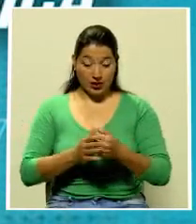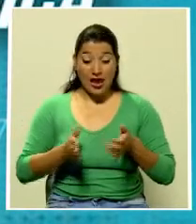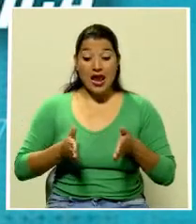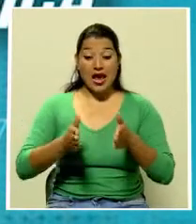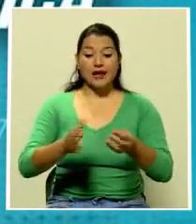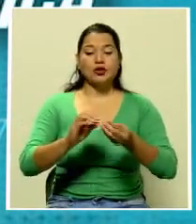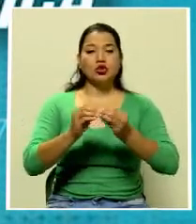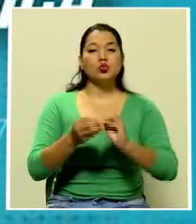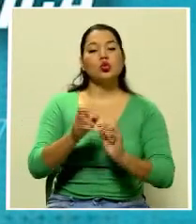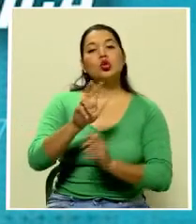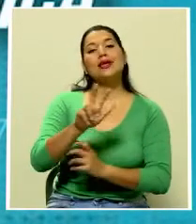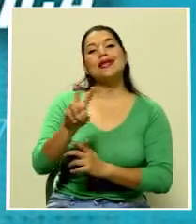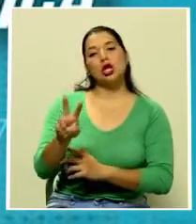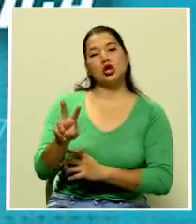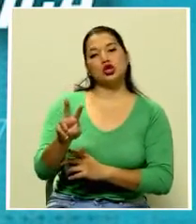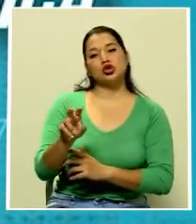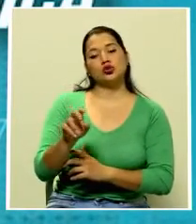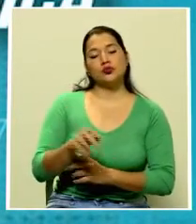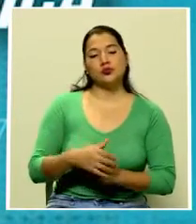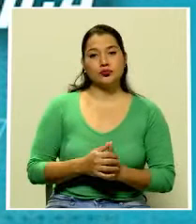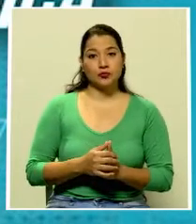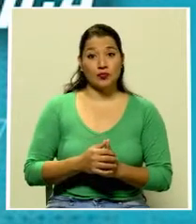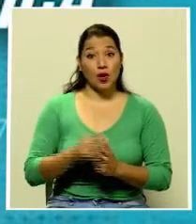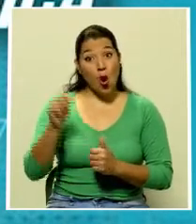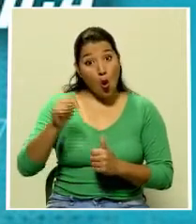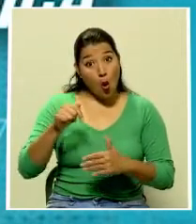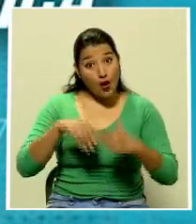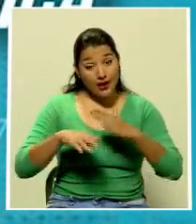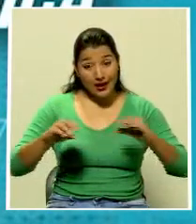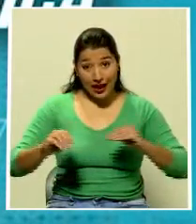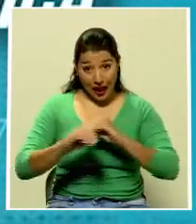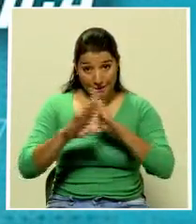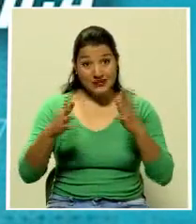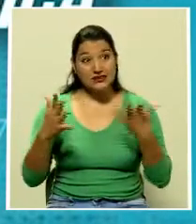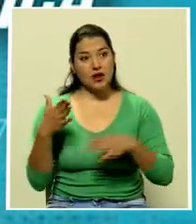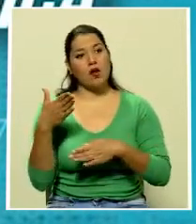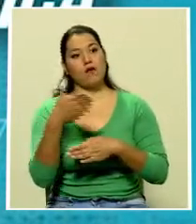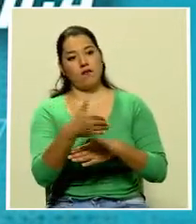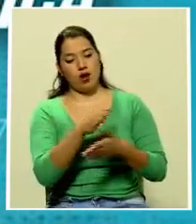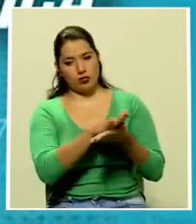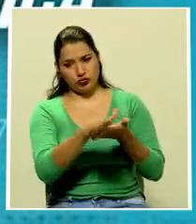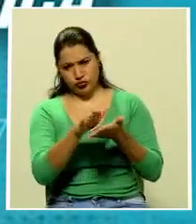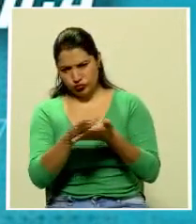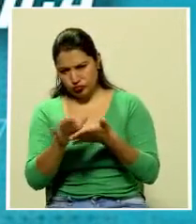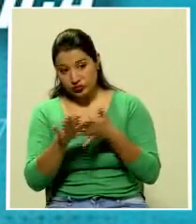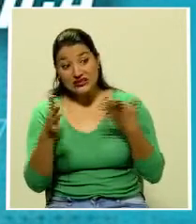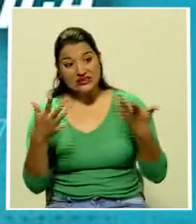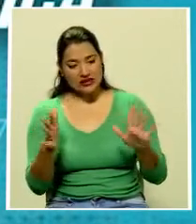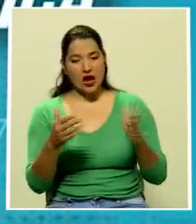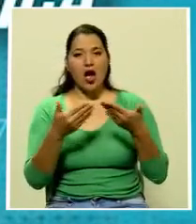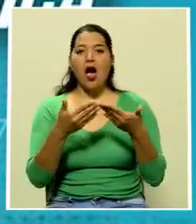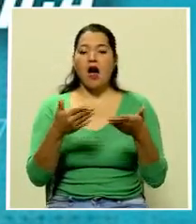kilómetro 34. En horas de la mañana ya se habilitó, se trabajó muy bien